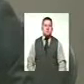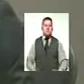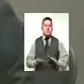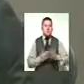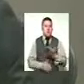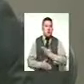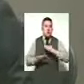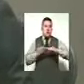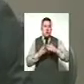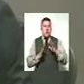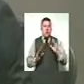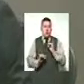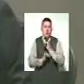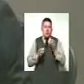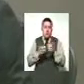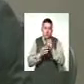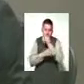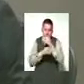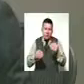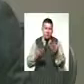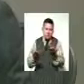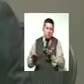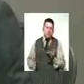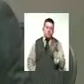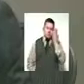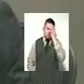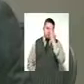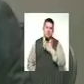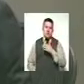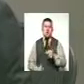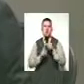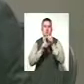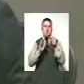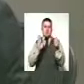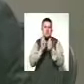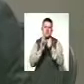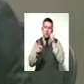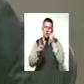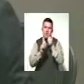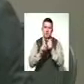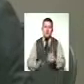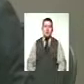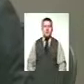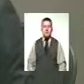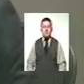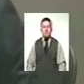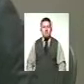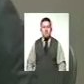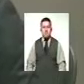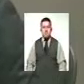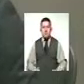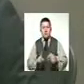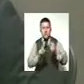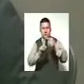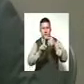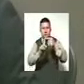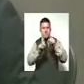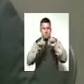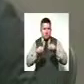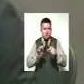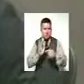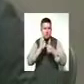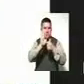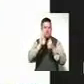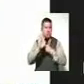madres comunitarias, con la desnutrición de los niños, que debe ser nuestro principal objetivo. Primero, si